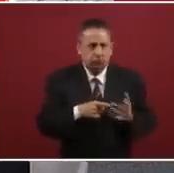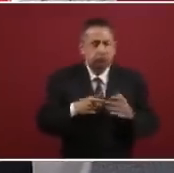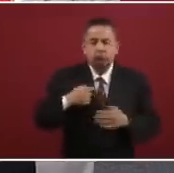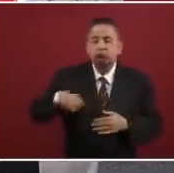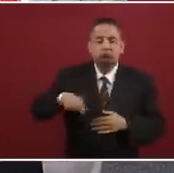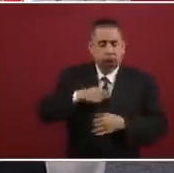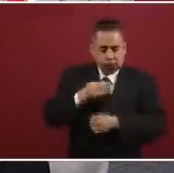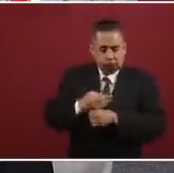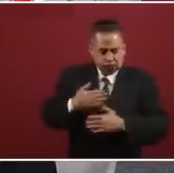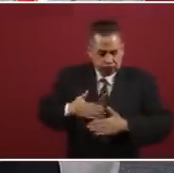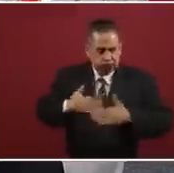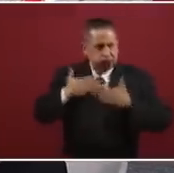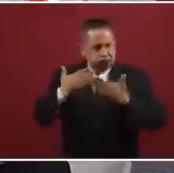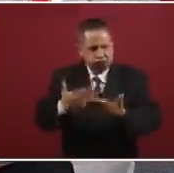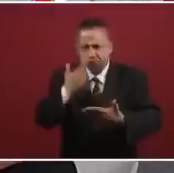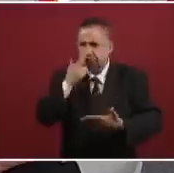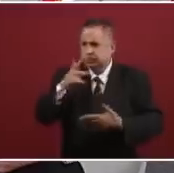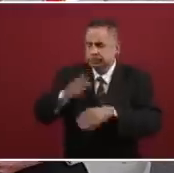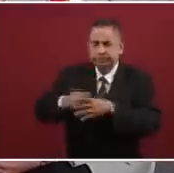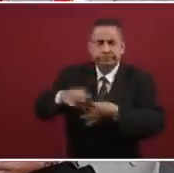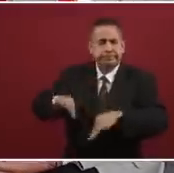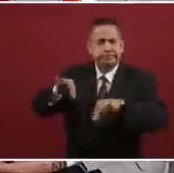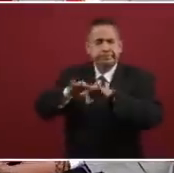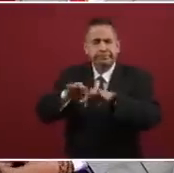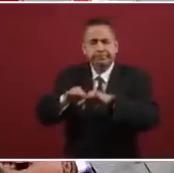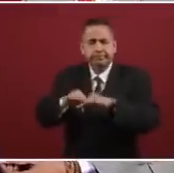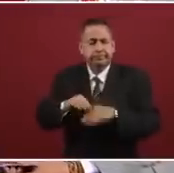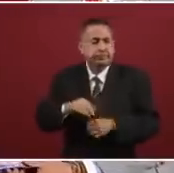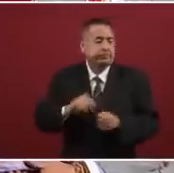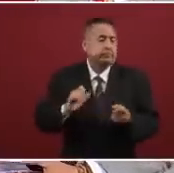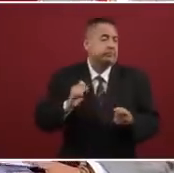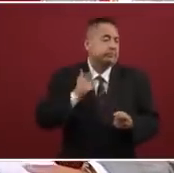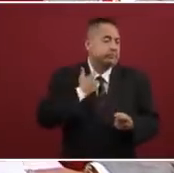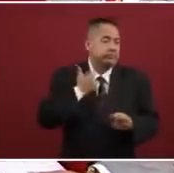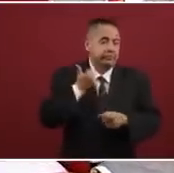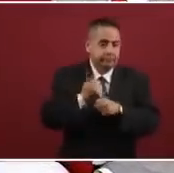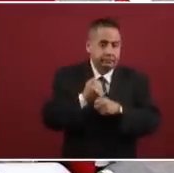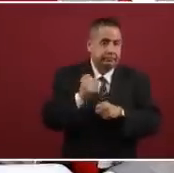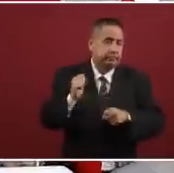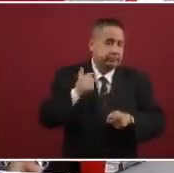confianza más alto en dos sexenios,